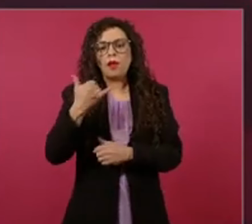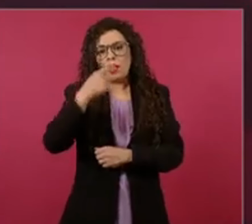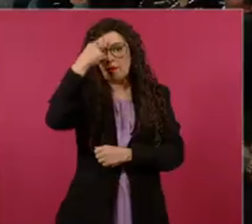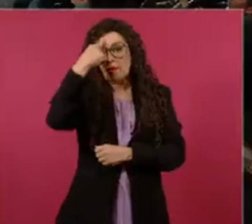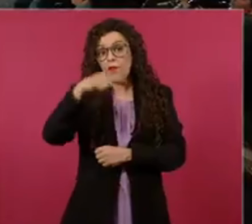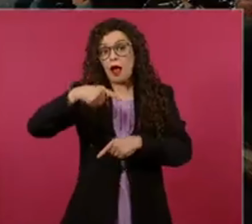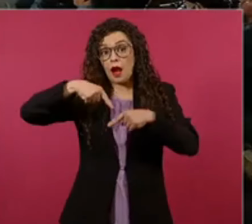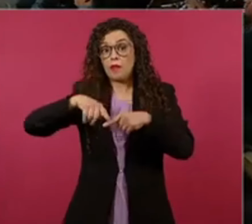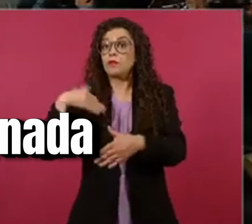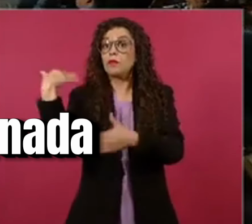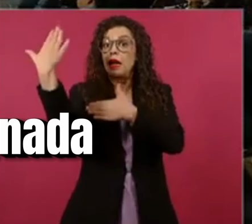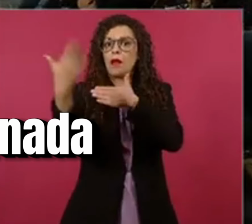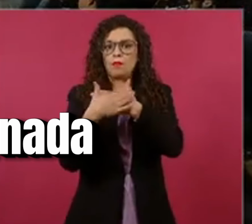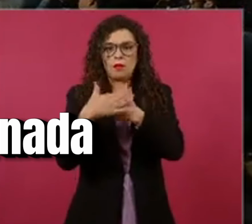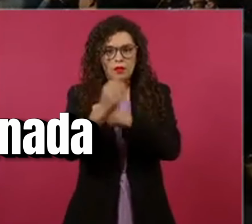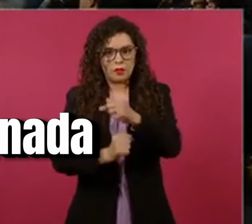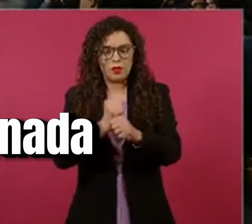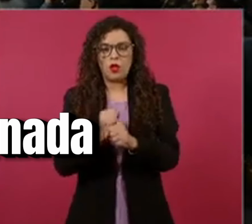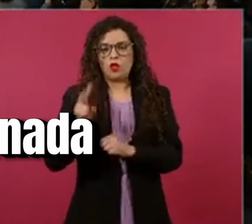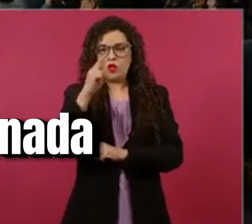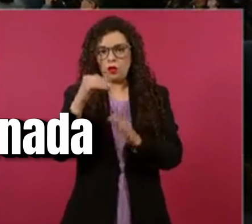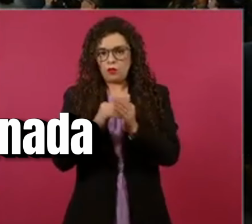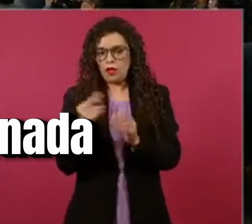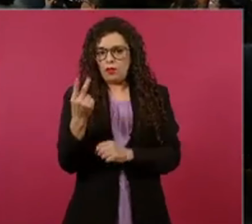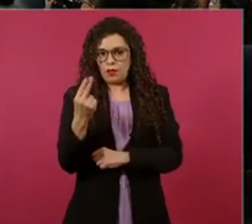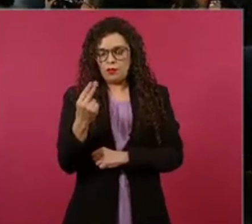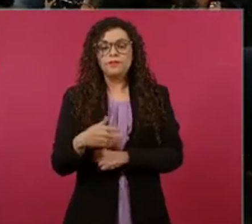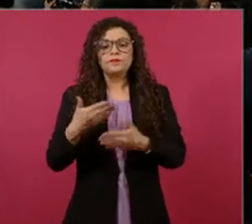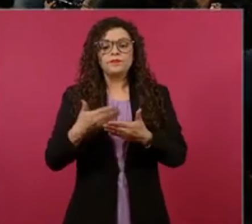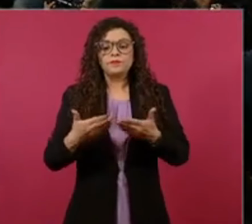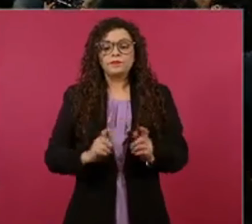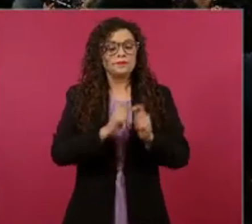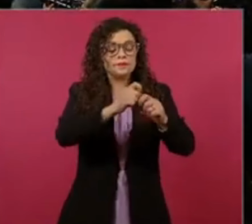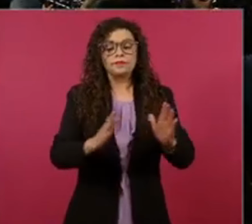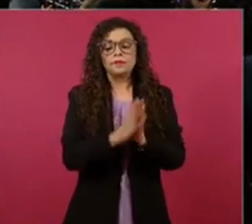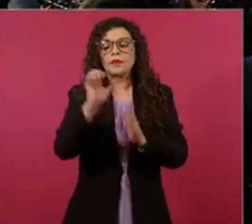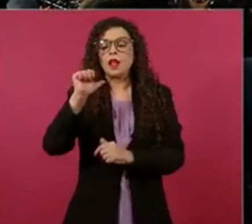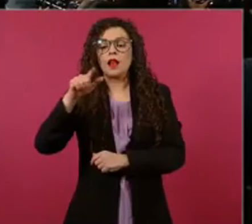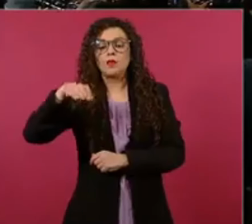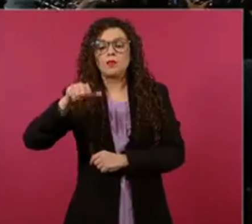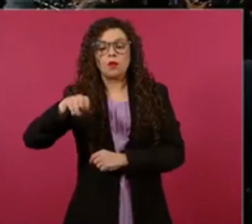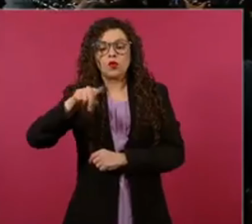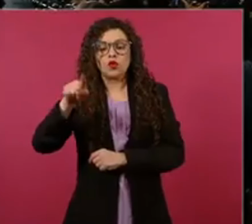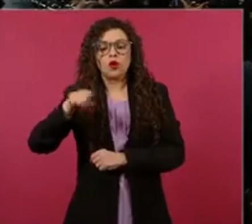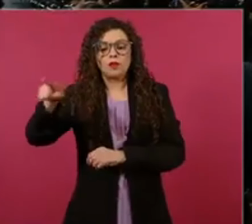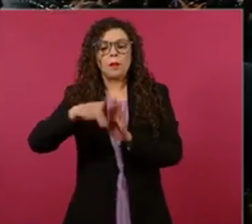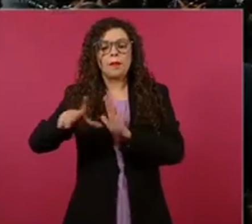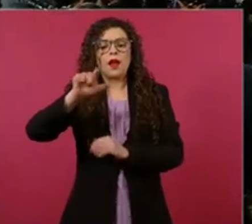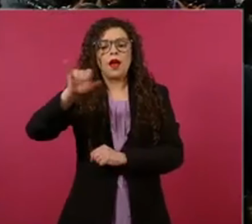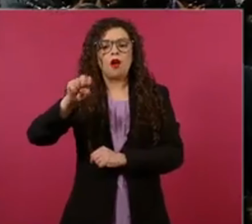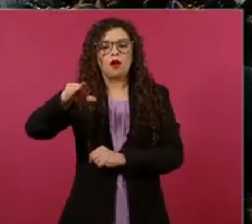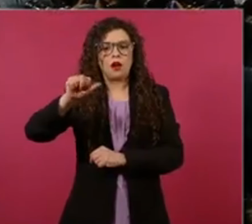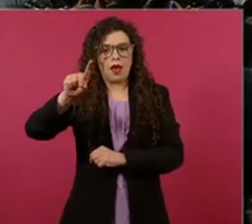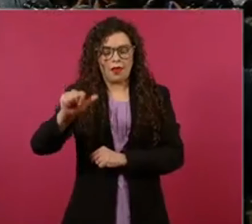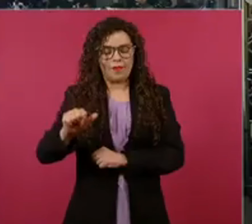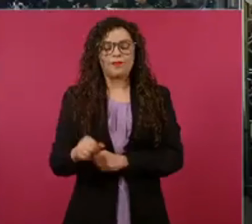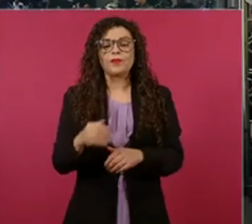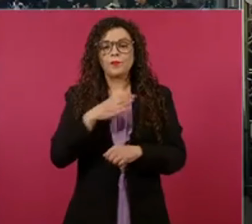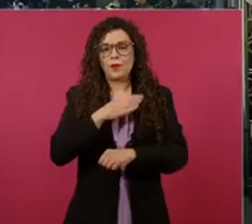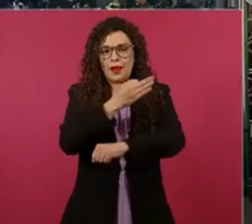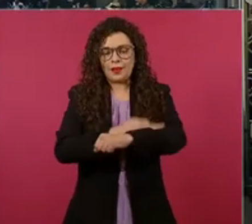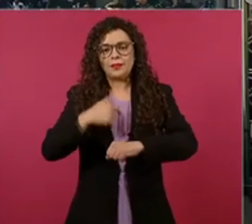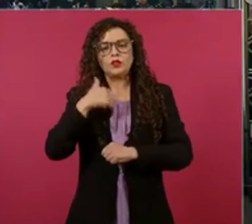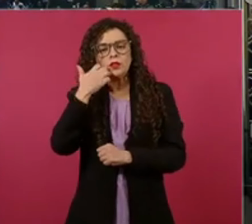2025. Continuamos con Alma Muñoz de La Jornada. Doctora, buenas tardes. Yo quisiera preguntarle sobre